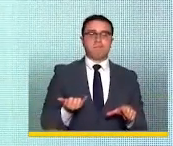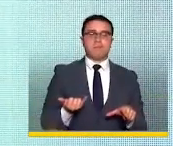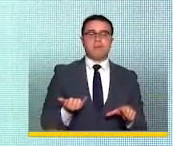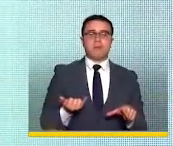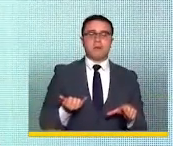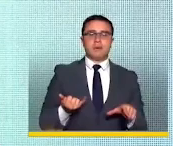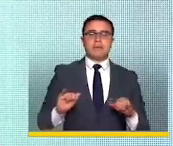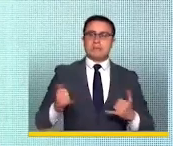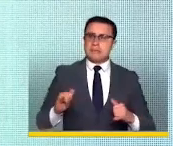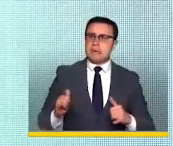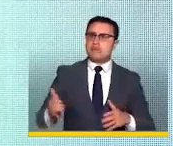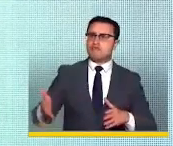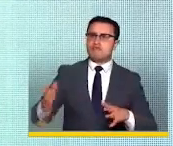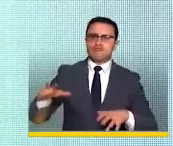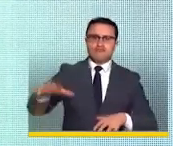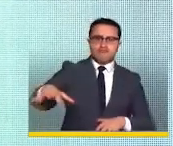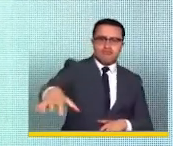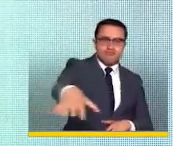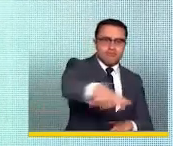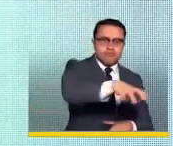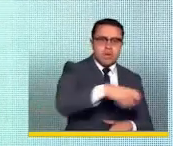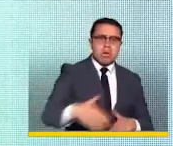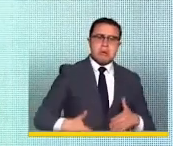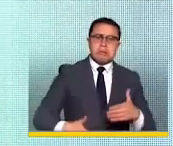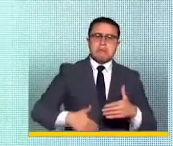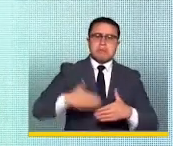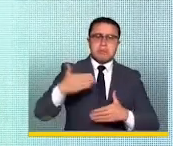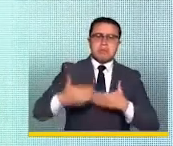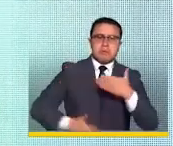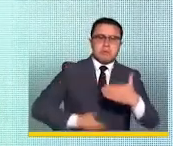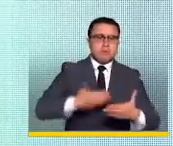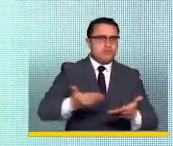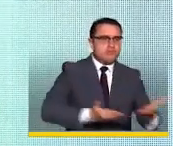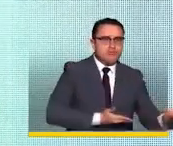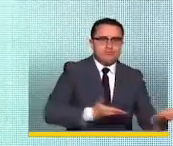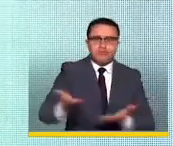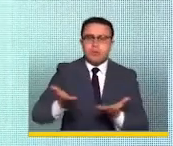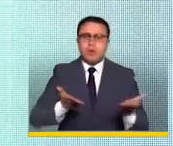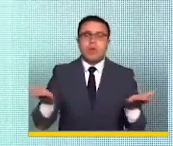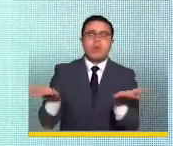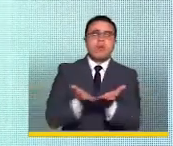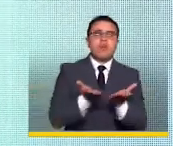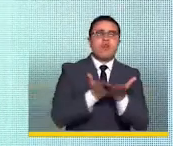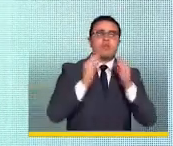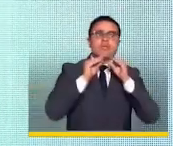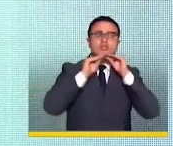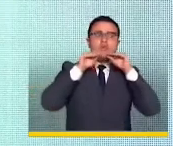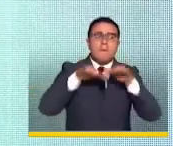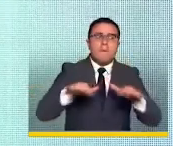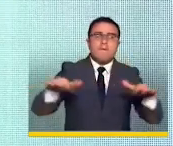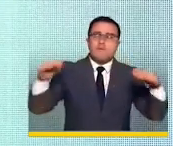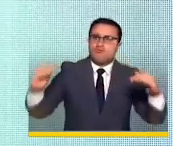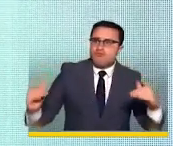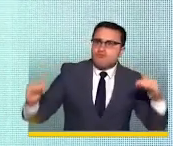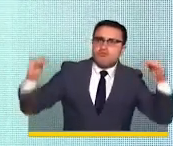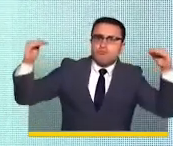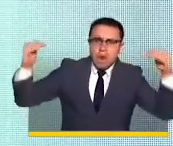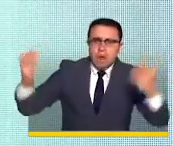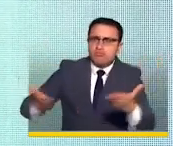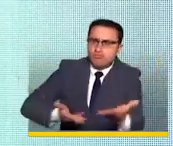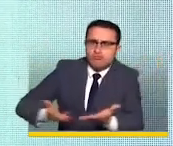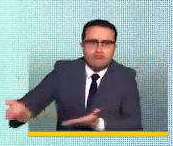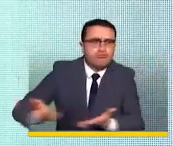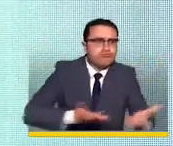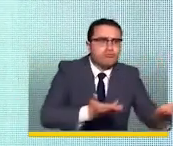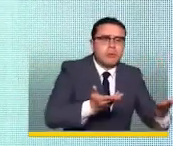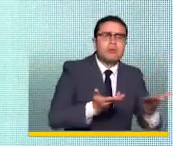una serie de módulos con que se empezó a otorgar el servicio de educación pública superior